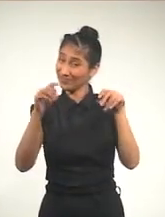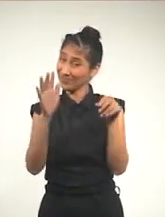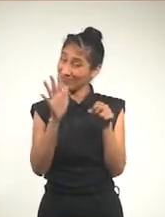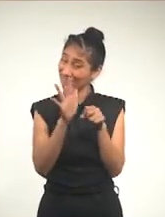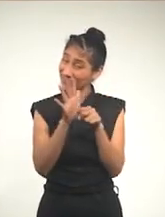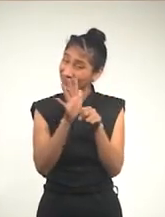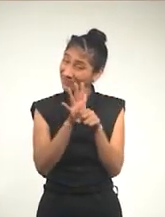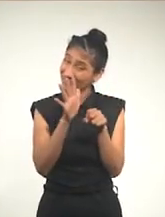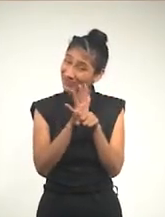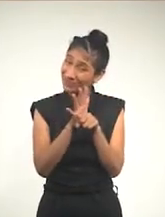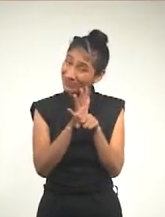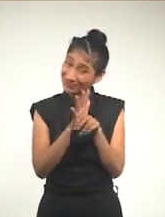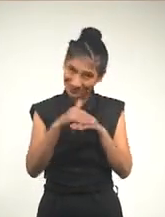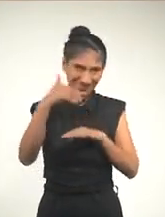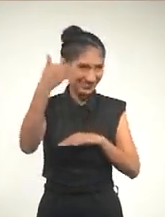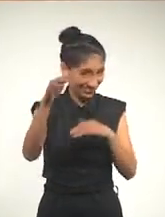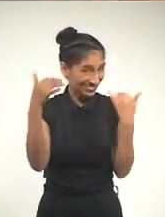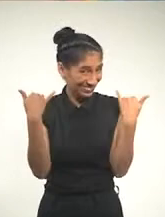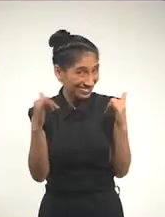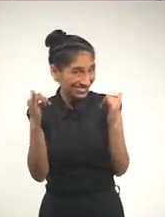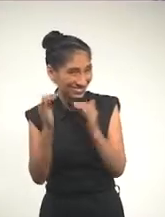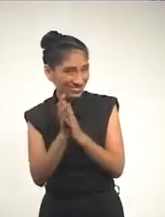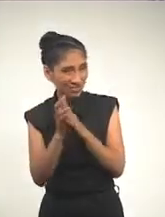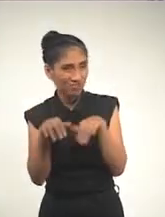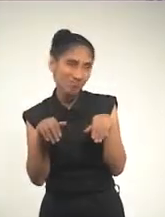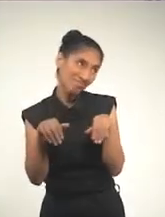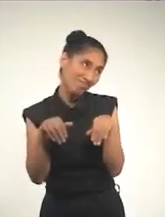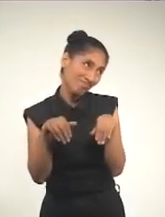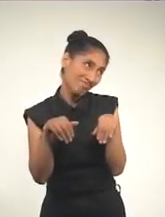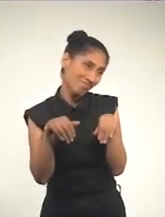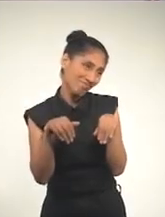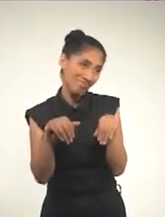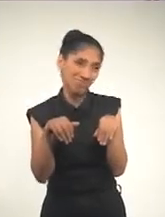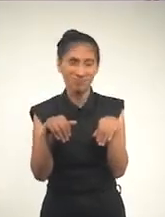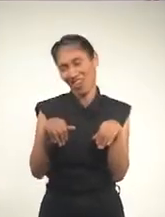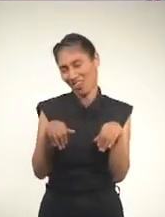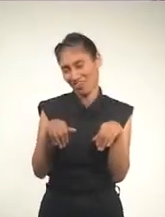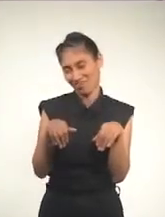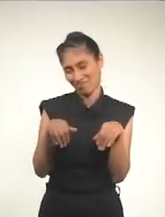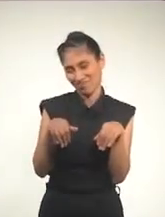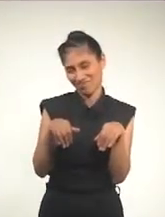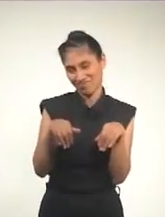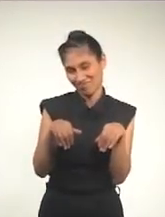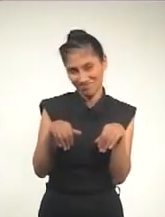Ay, ahorita estoy ocupada, Chancaycito. Luego jugamos, ¿sí?